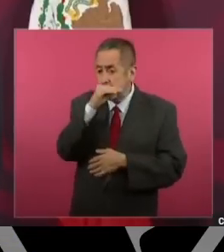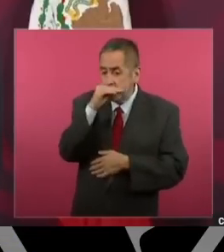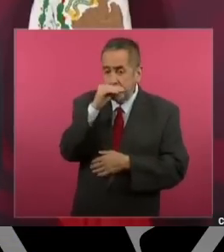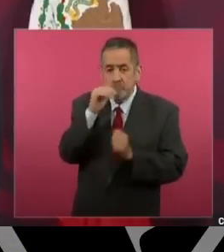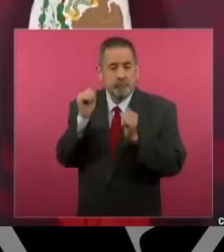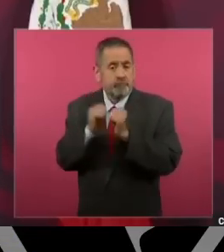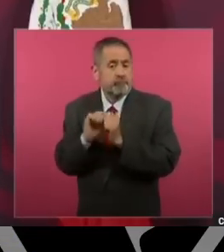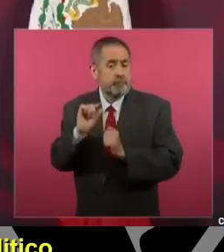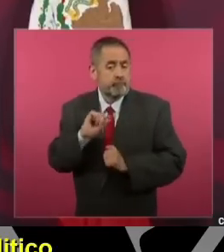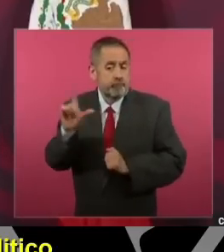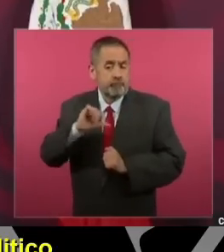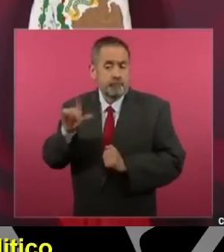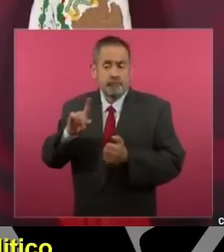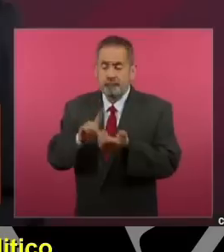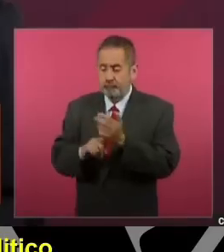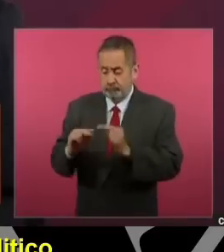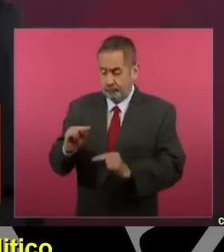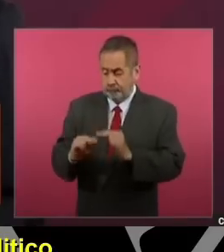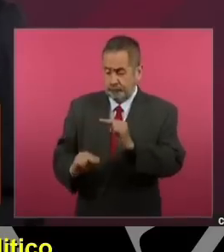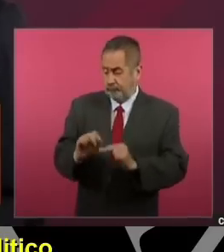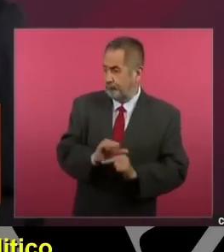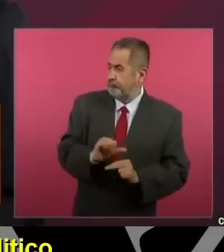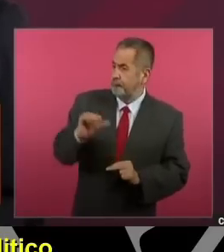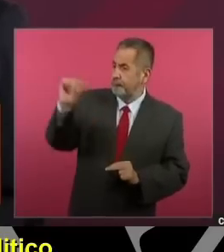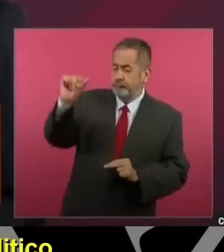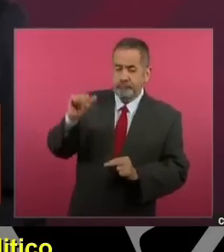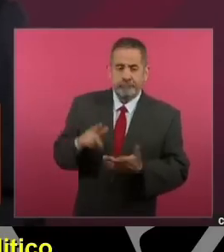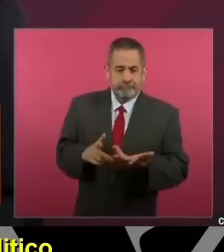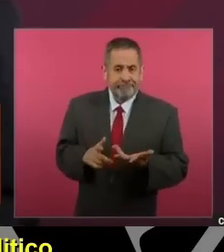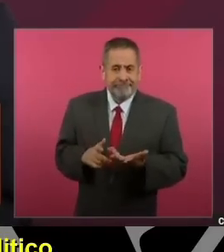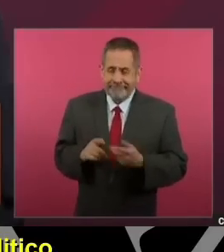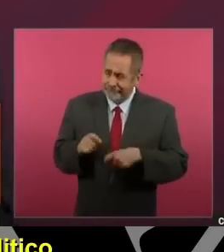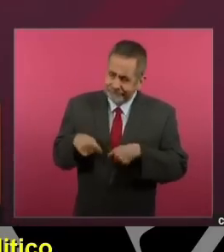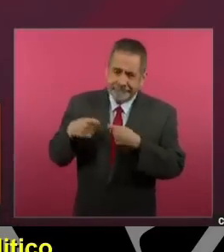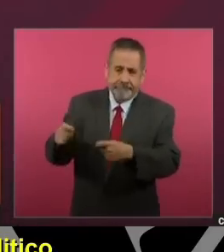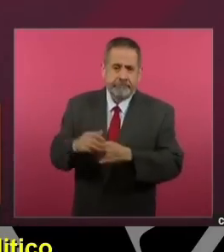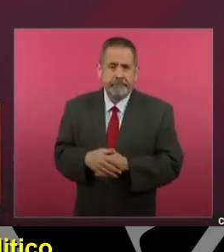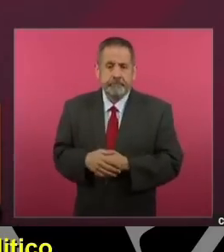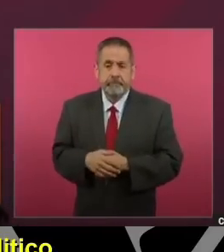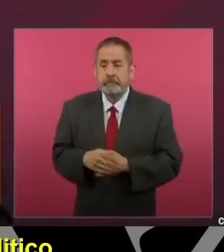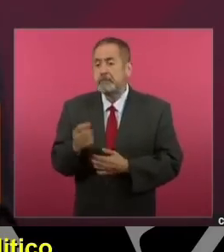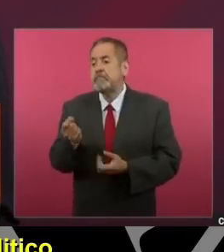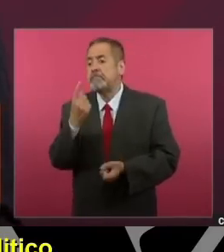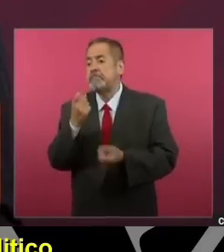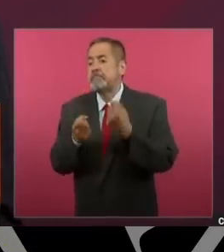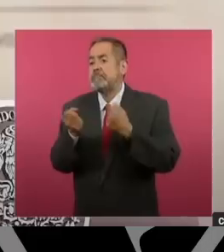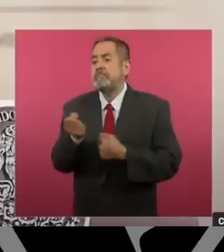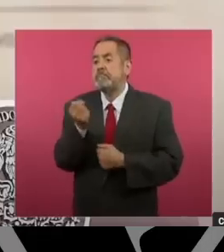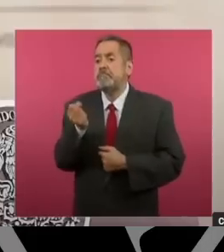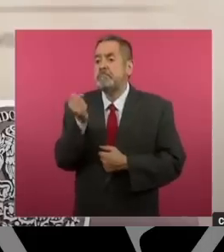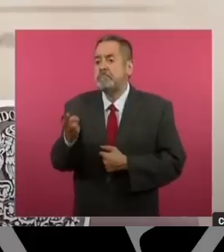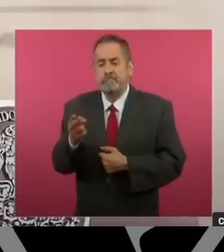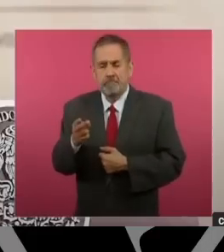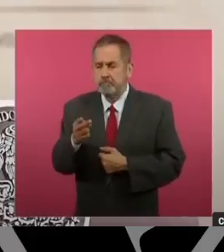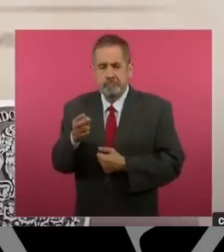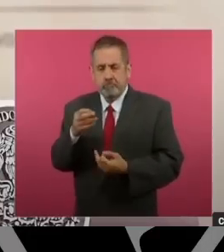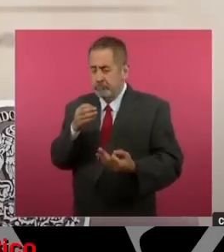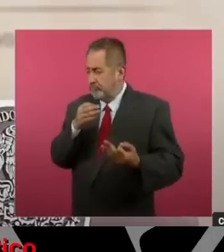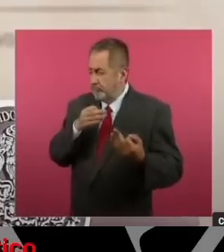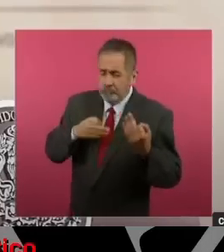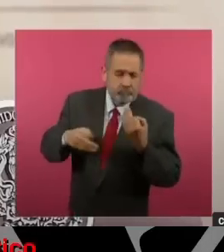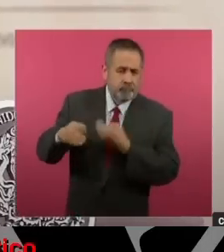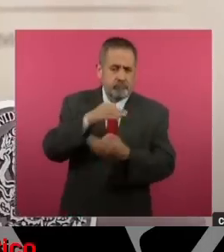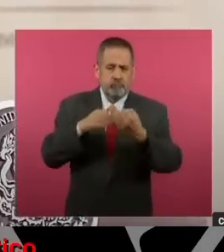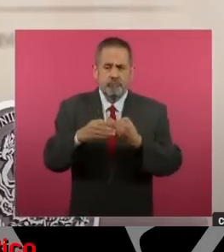en todos los niveles escolares educación no es un privilegio es un derecho del pueblo